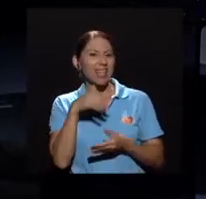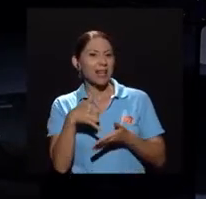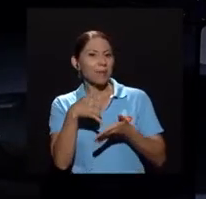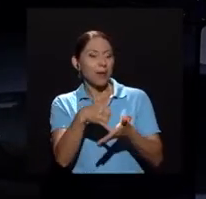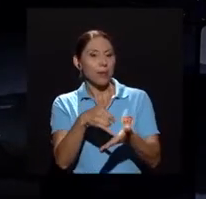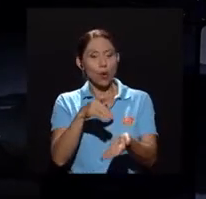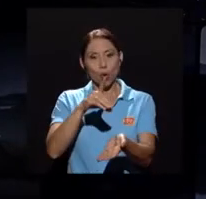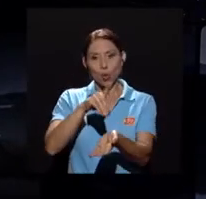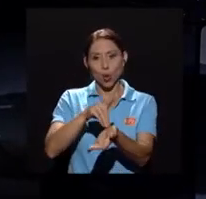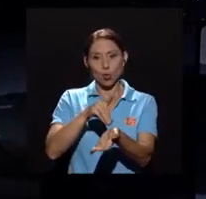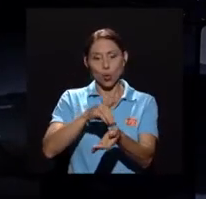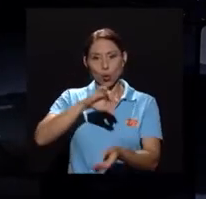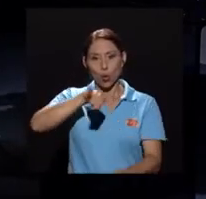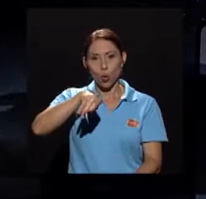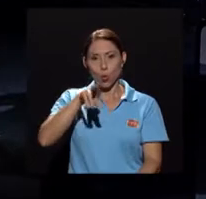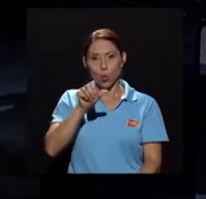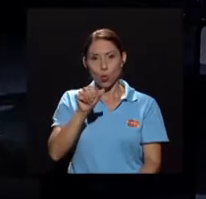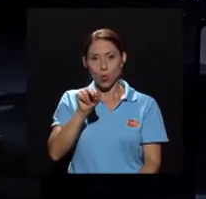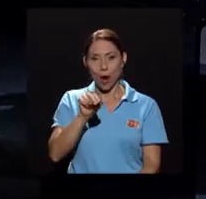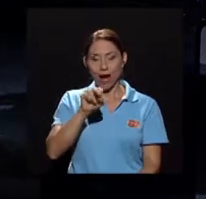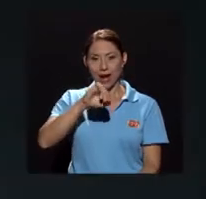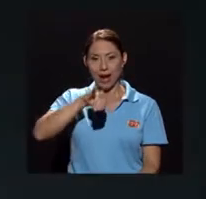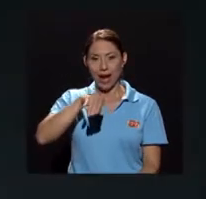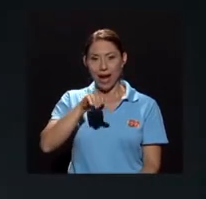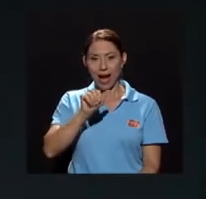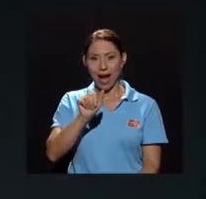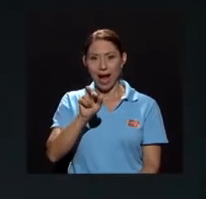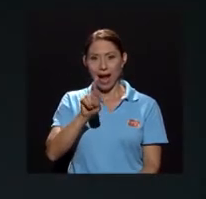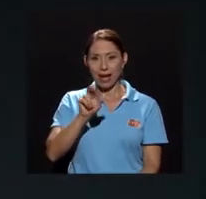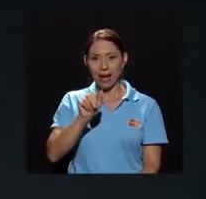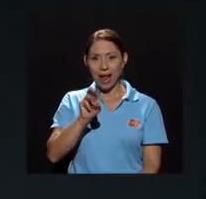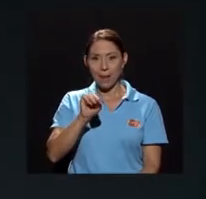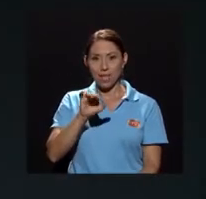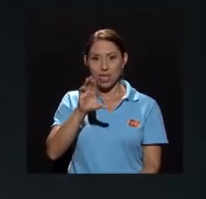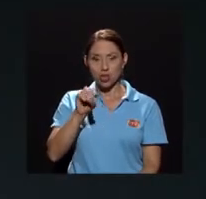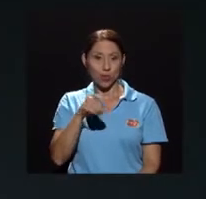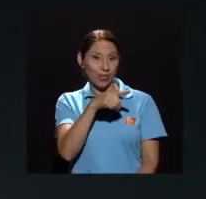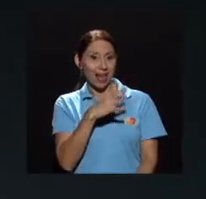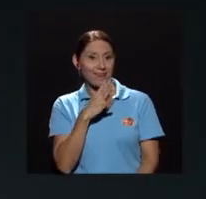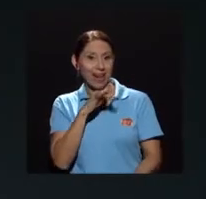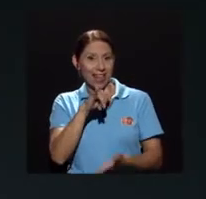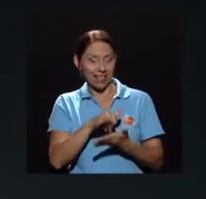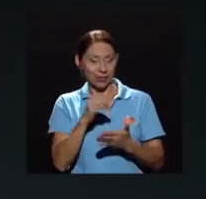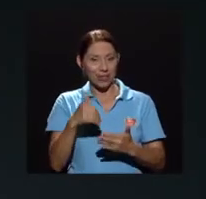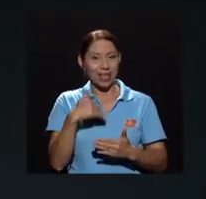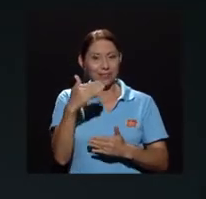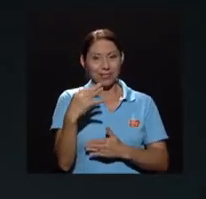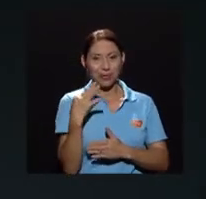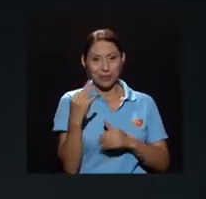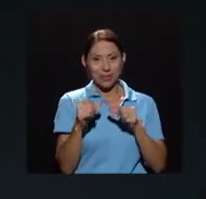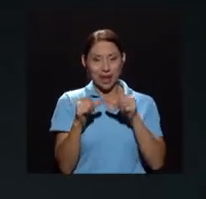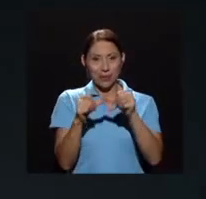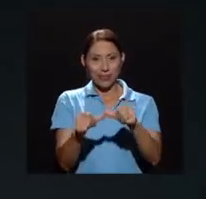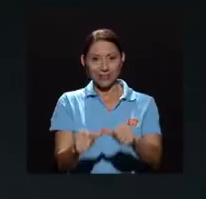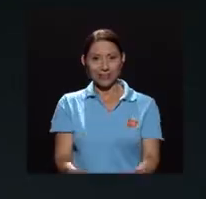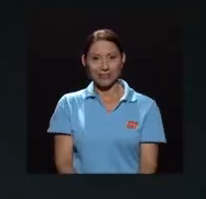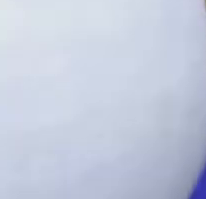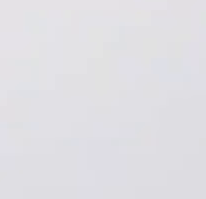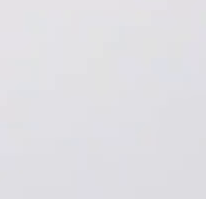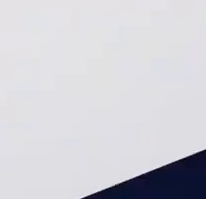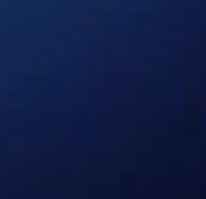juan jaramillo y cosa que la era una vez que el canal nos invite a regresar